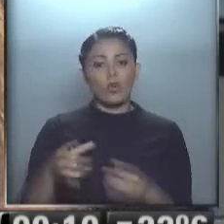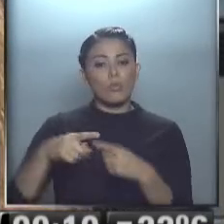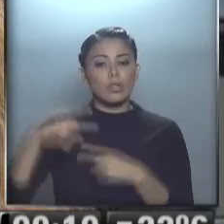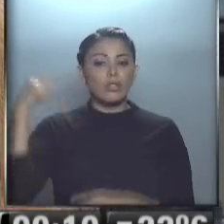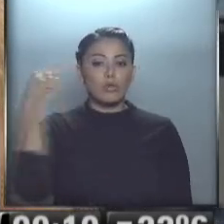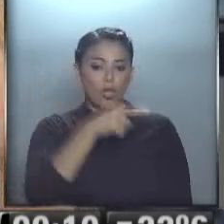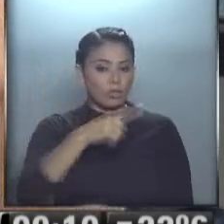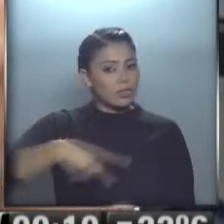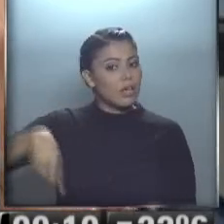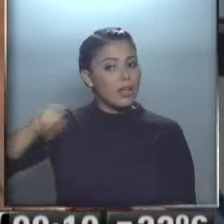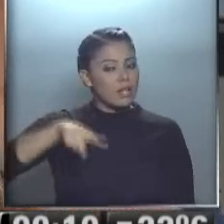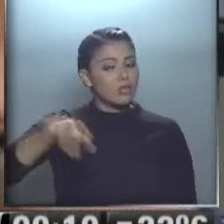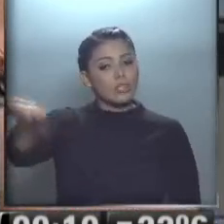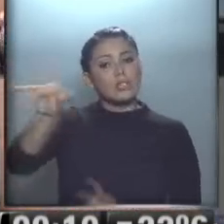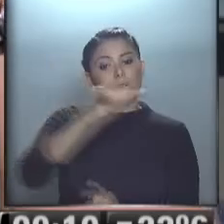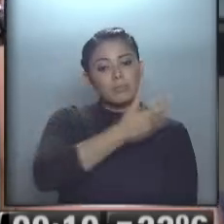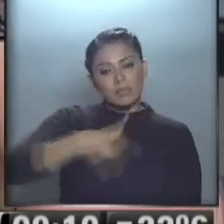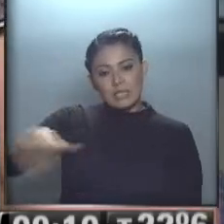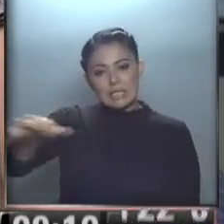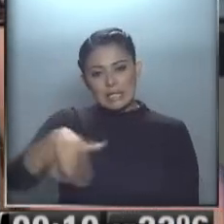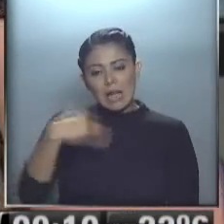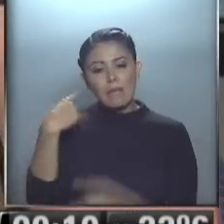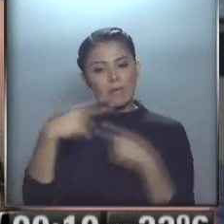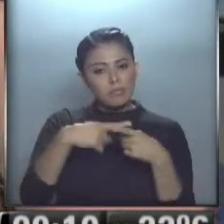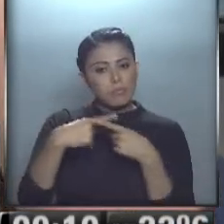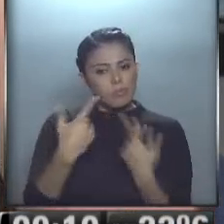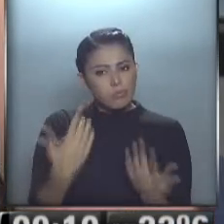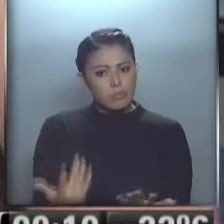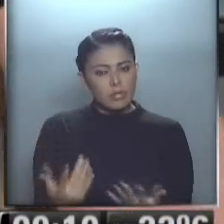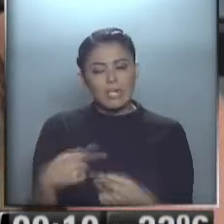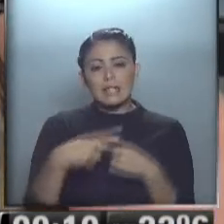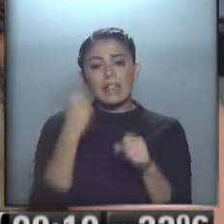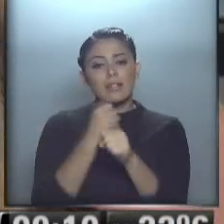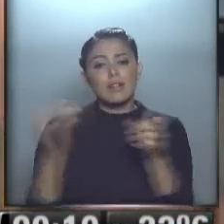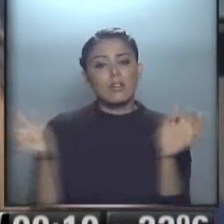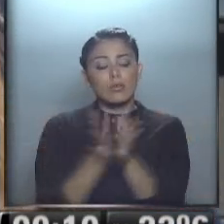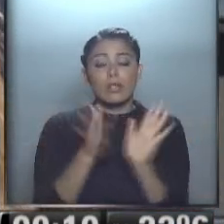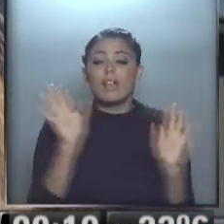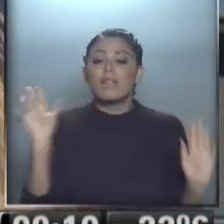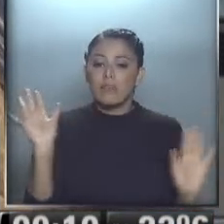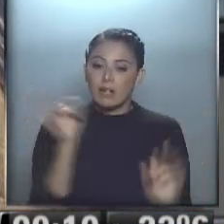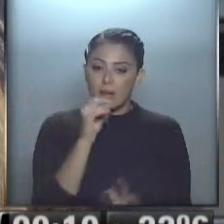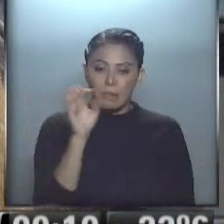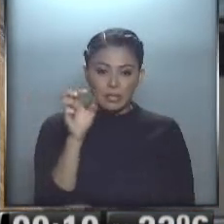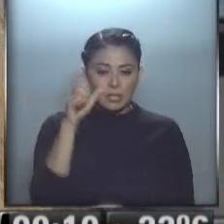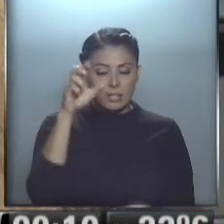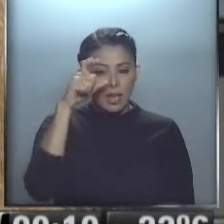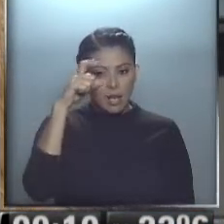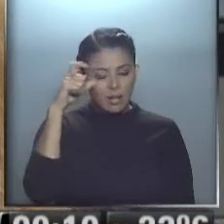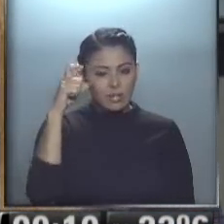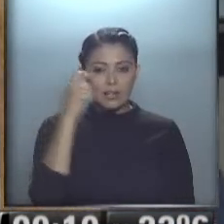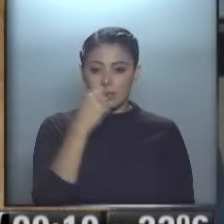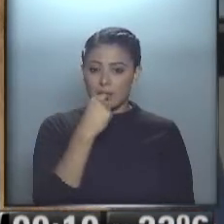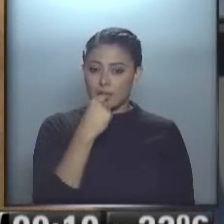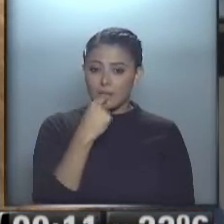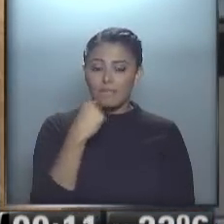oposición ha sido llamada al diálogo ha sido llamada a trabajar veremos entonces Patricia y Alejandro